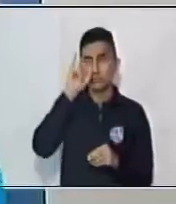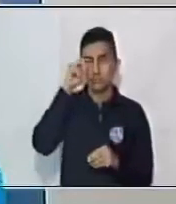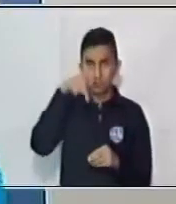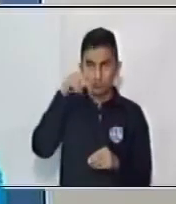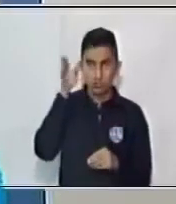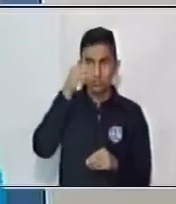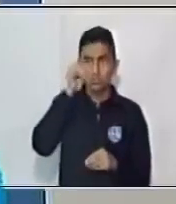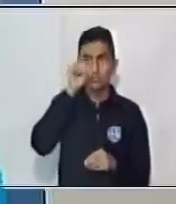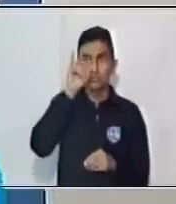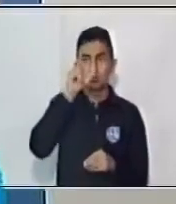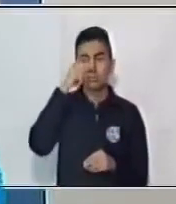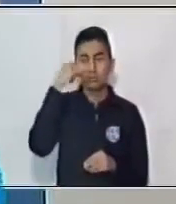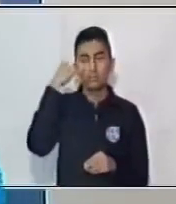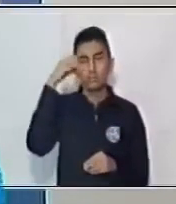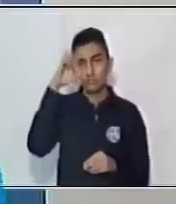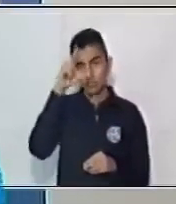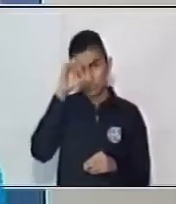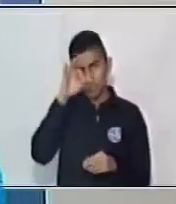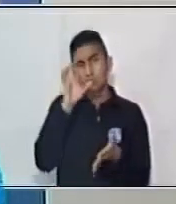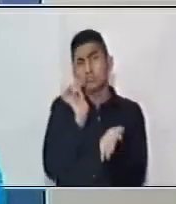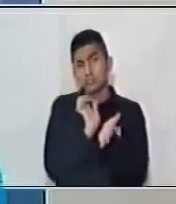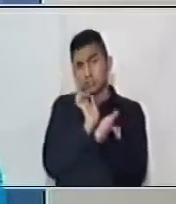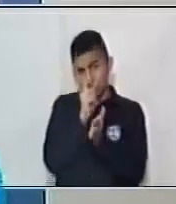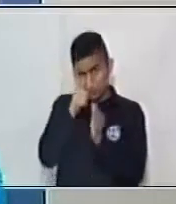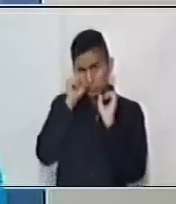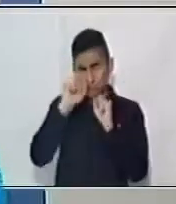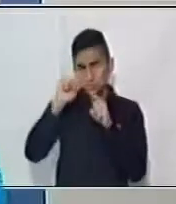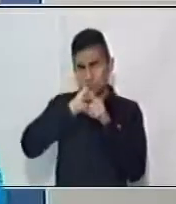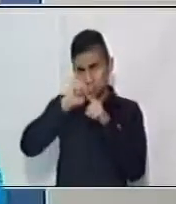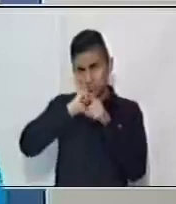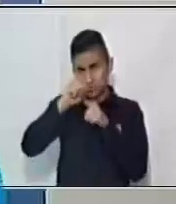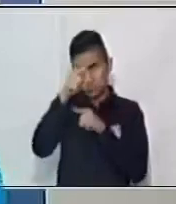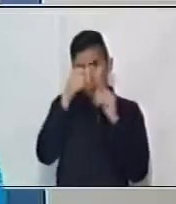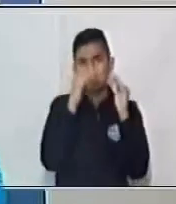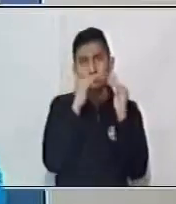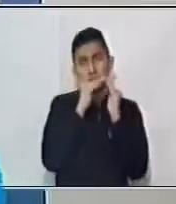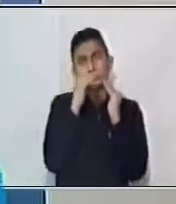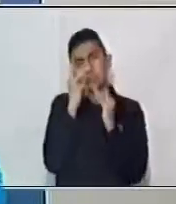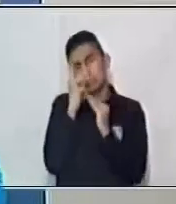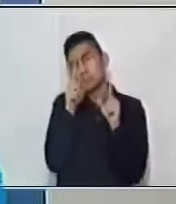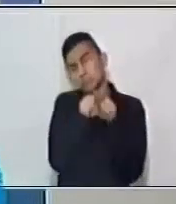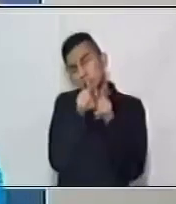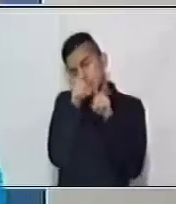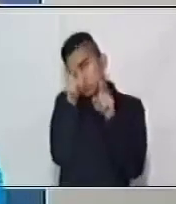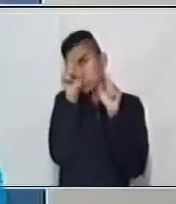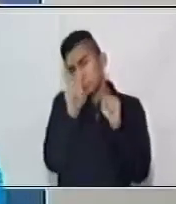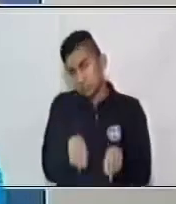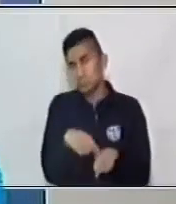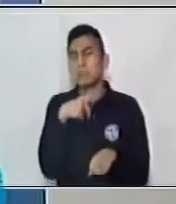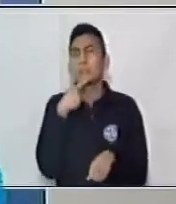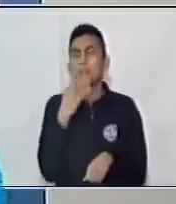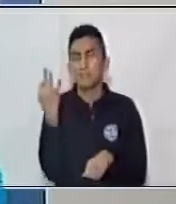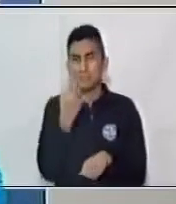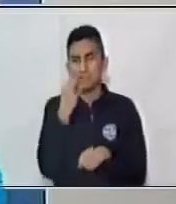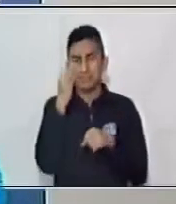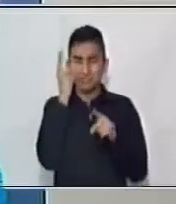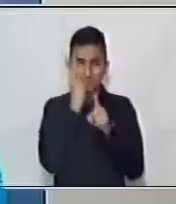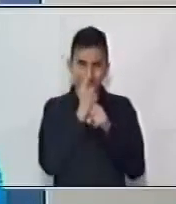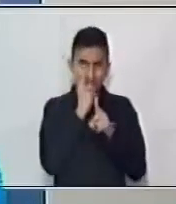yo espero que ustedes puedan practicar en casa estas operaciones y que puedan hacerlo de la manera